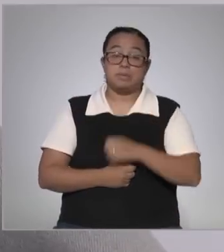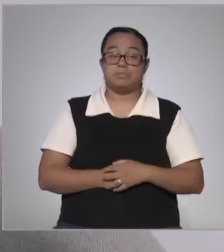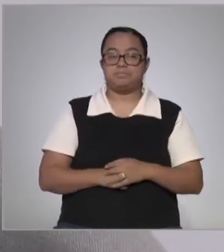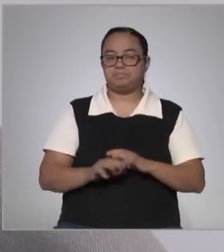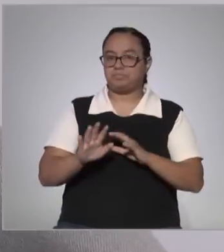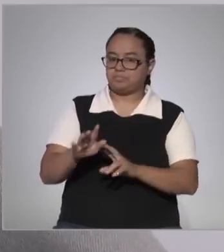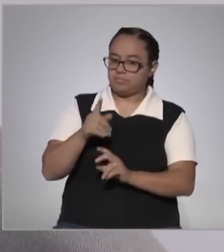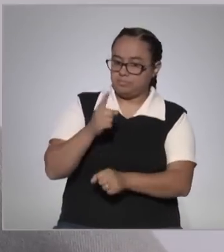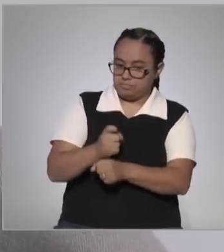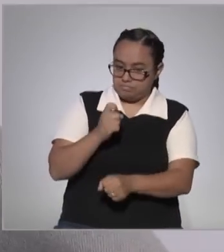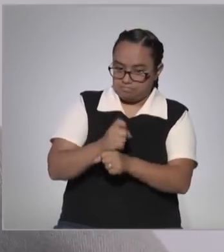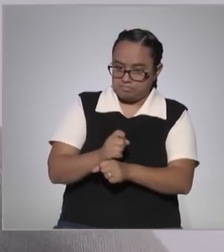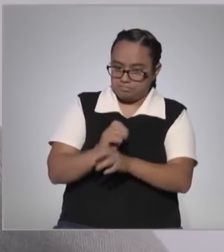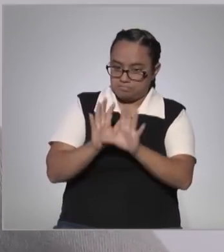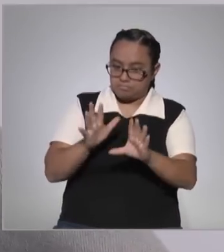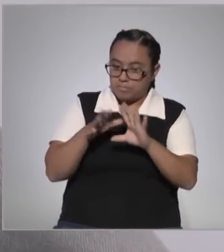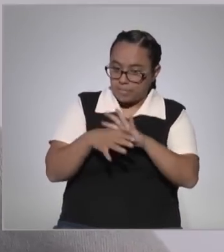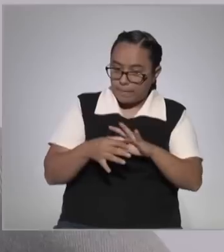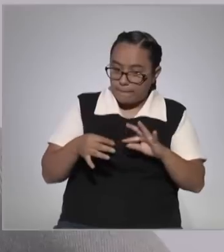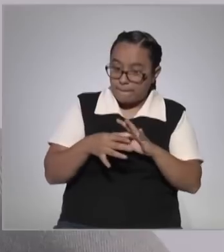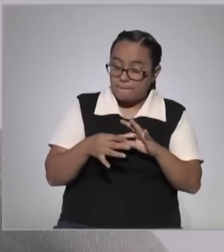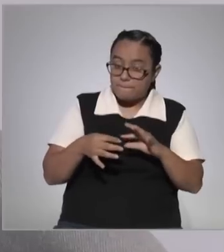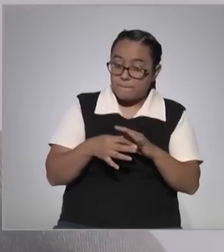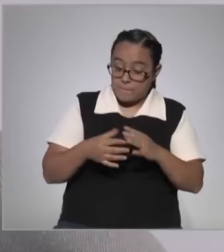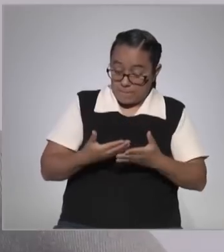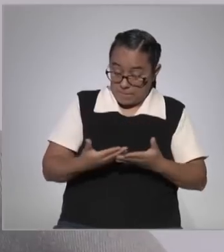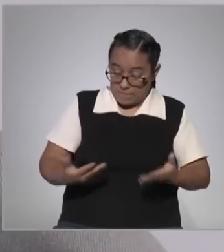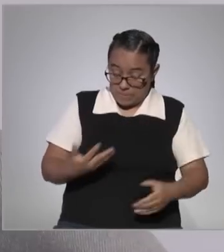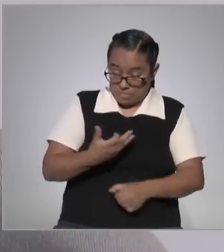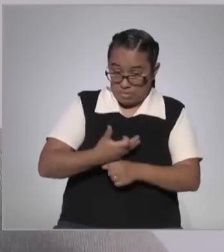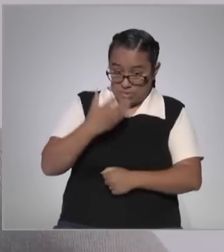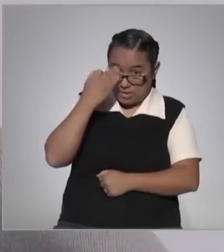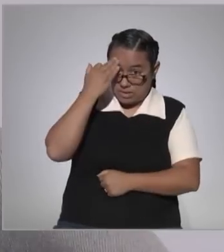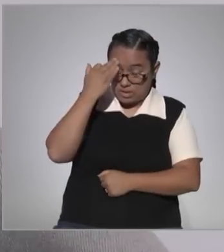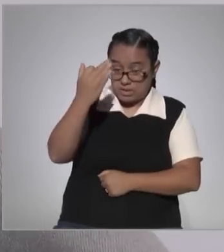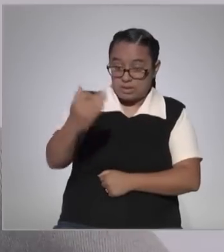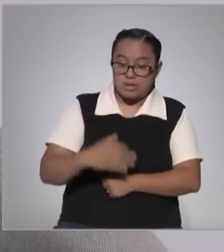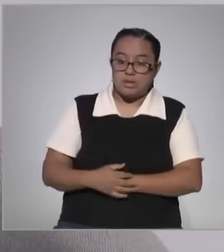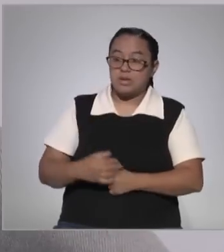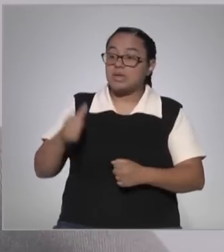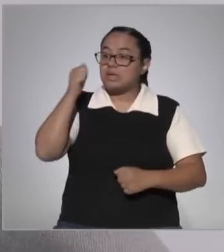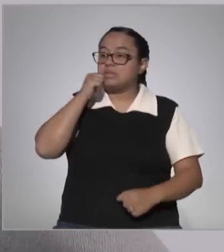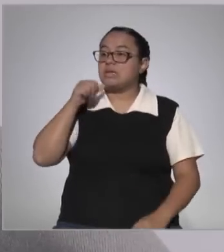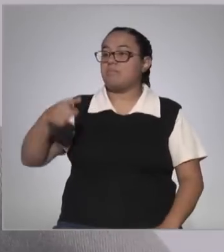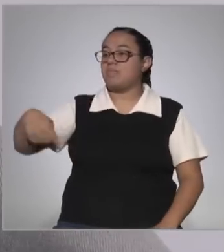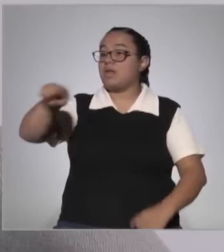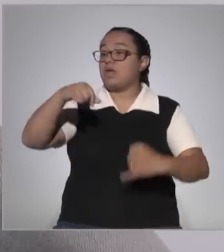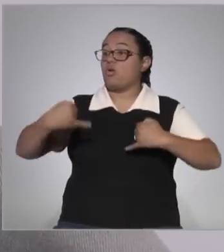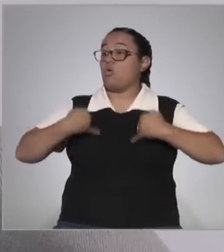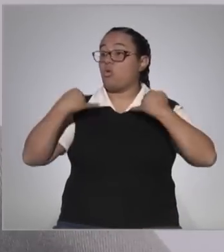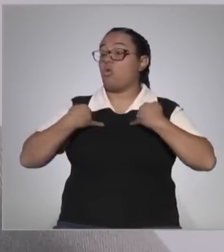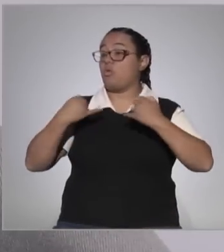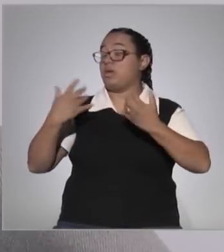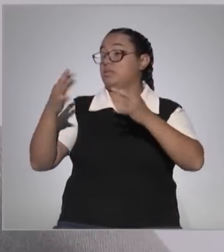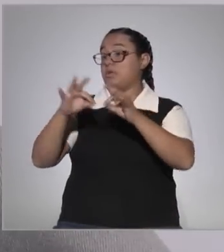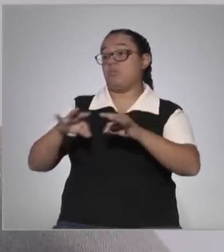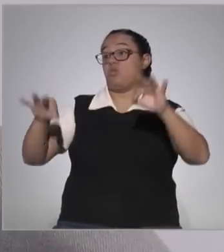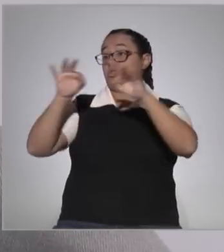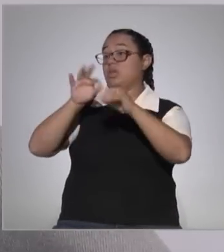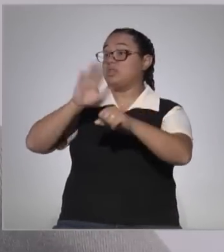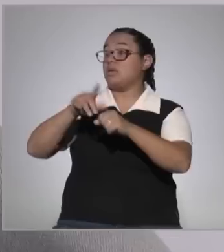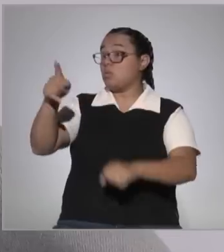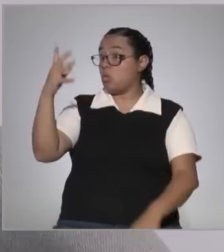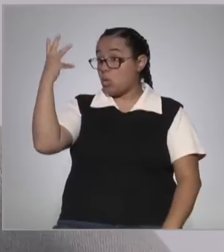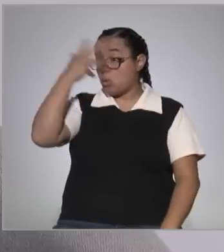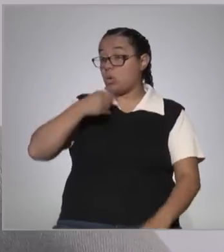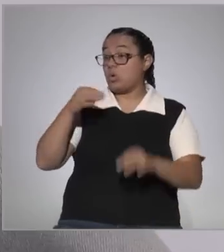decir que en la actualidad se exalta la juventud y se exalta la belleza. Y ese es